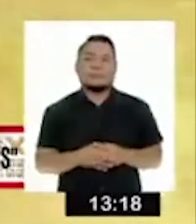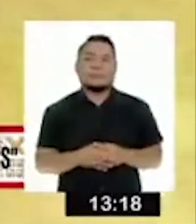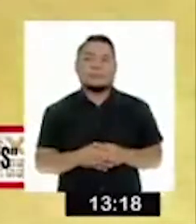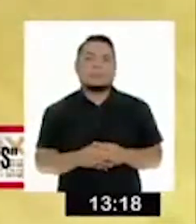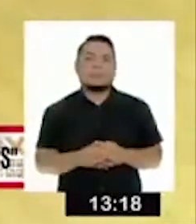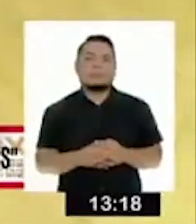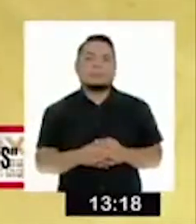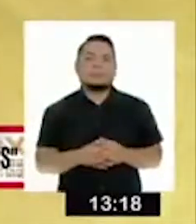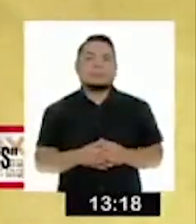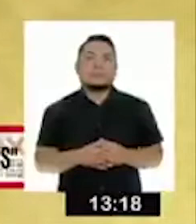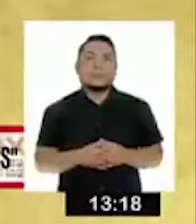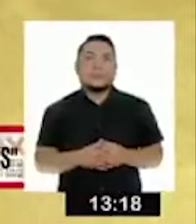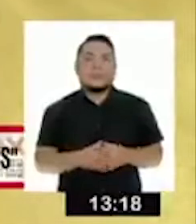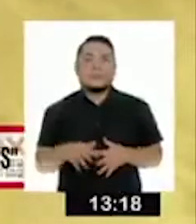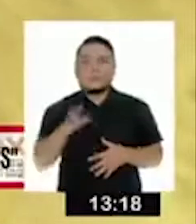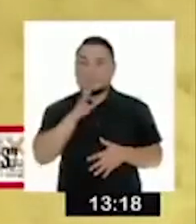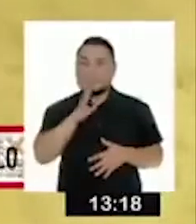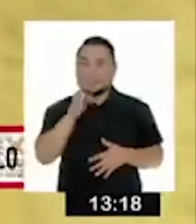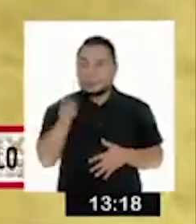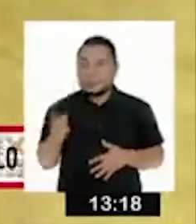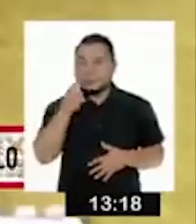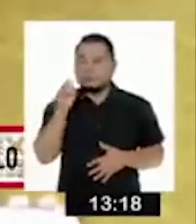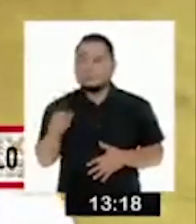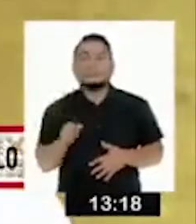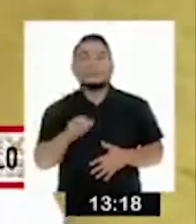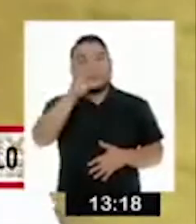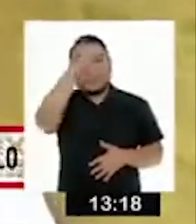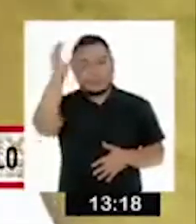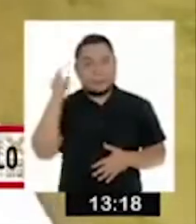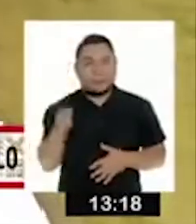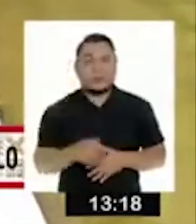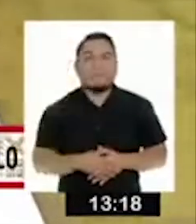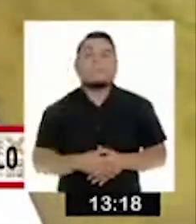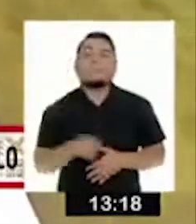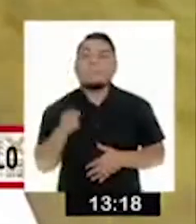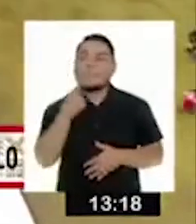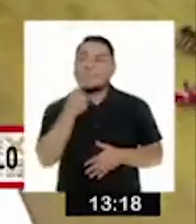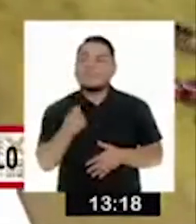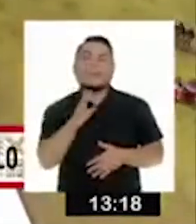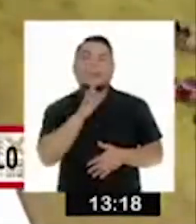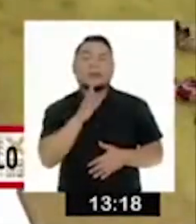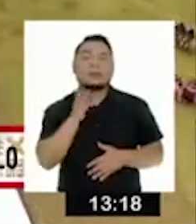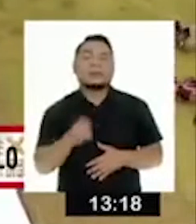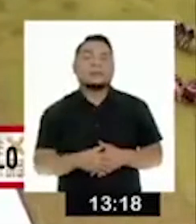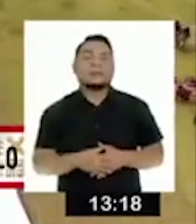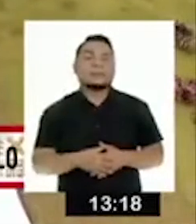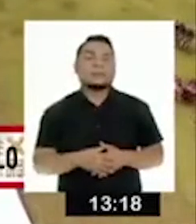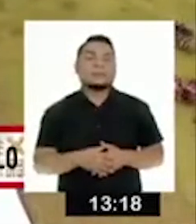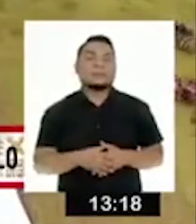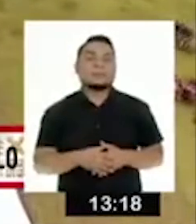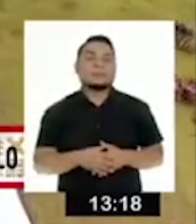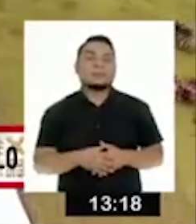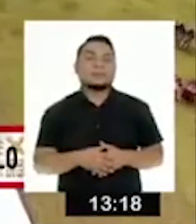Muy bien, fue el discurso del presidente de la República, Pedro Castillo Terrones, y básicamente lo que ha hablado... Quiero